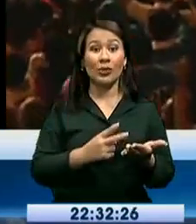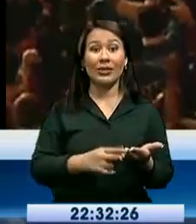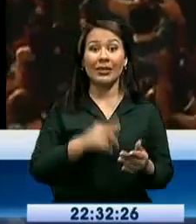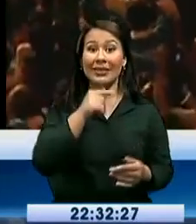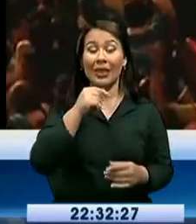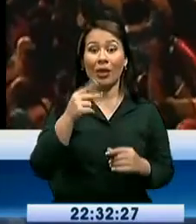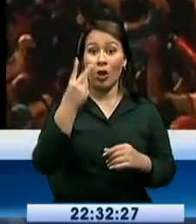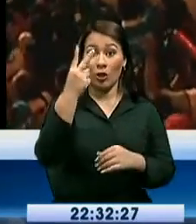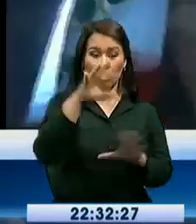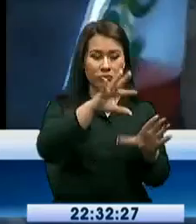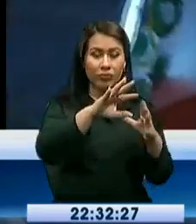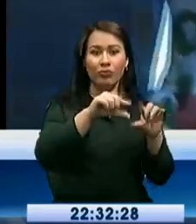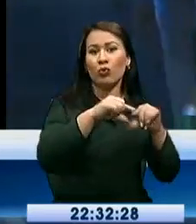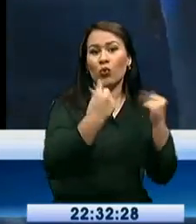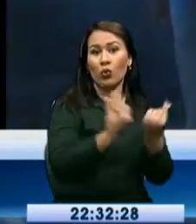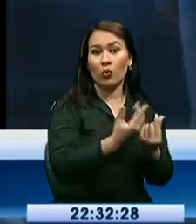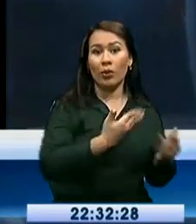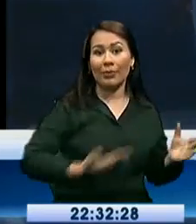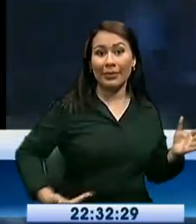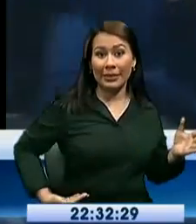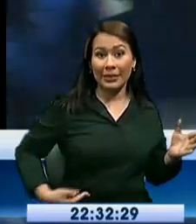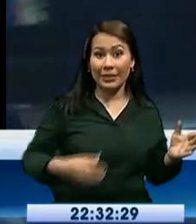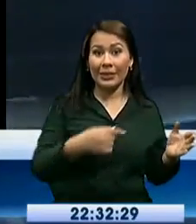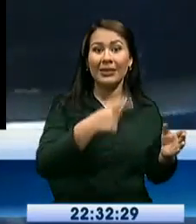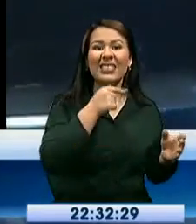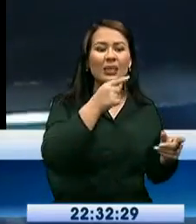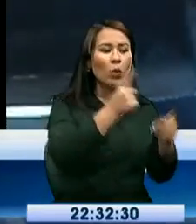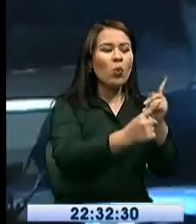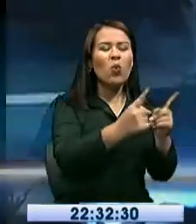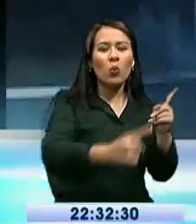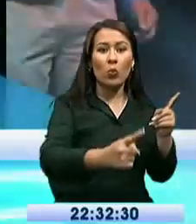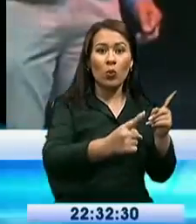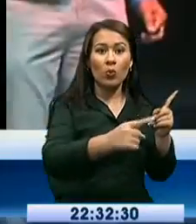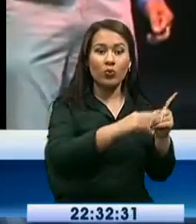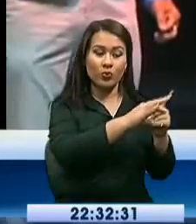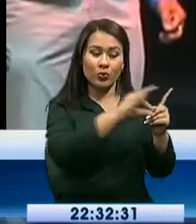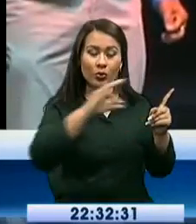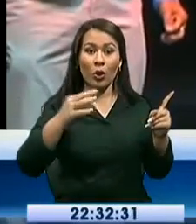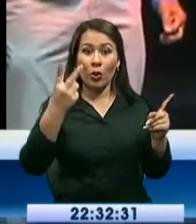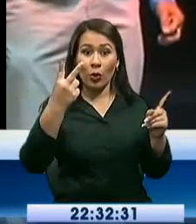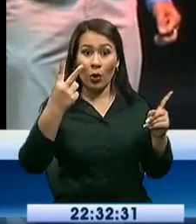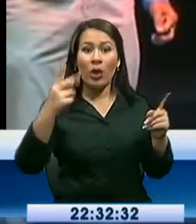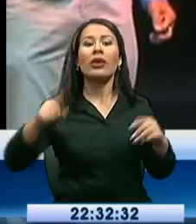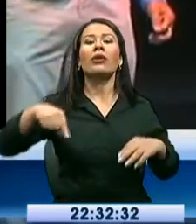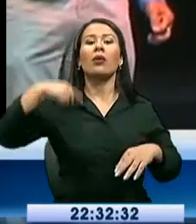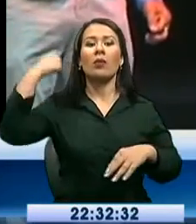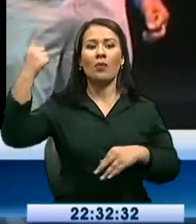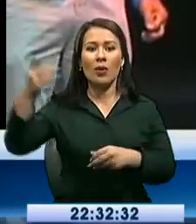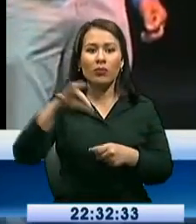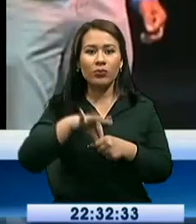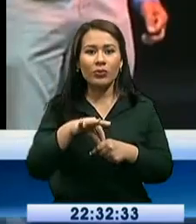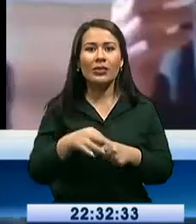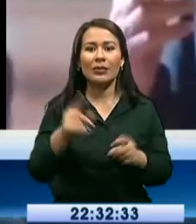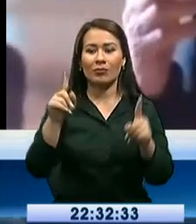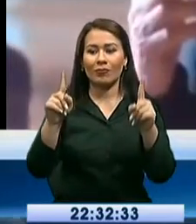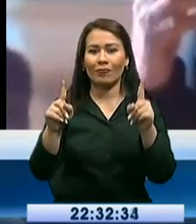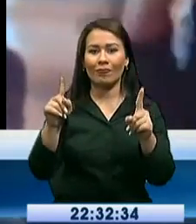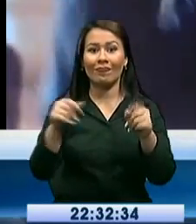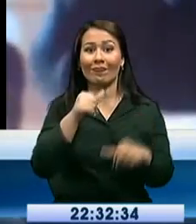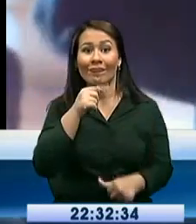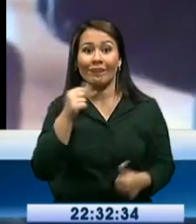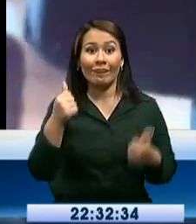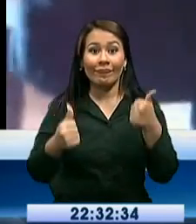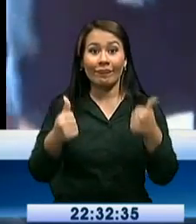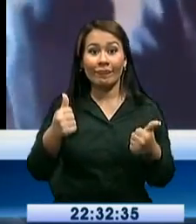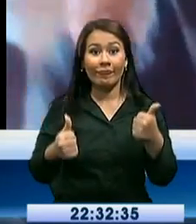representa al partido Peruanos por el Cambio, que él mismo fundó, y también Alfredo Barnechea, de